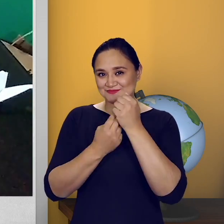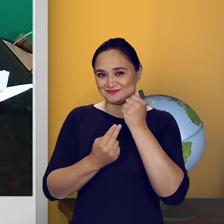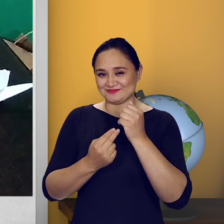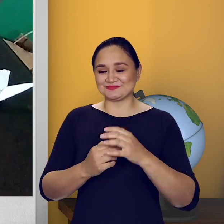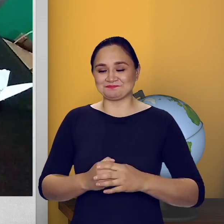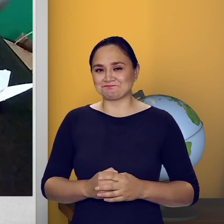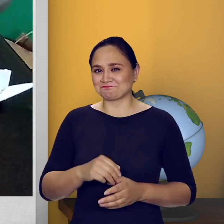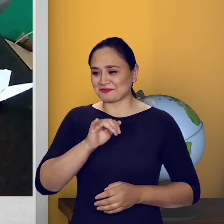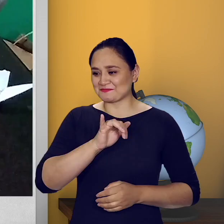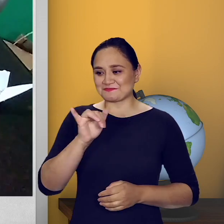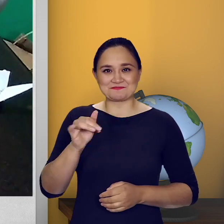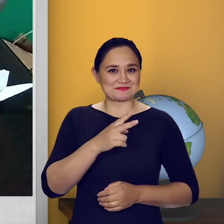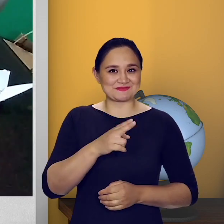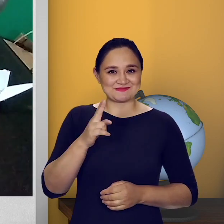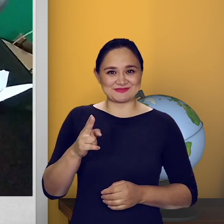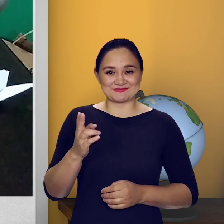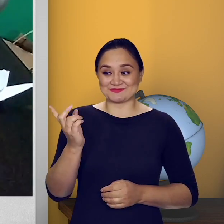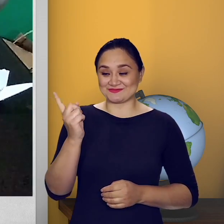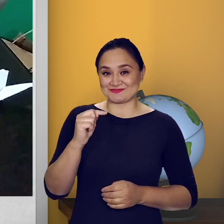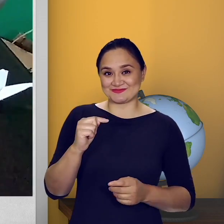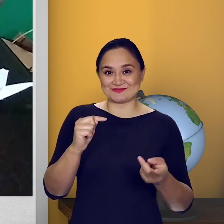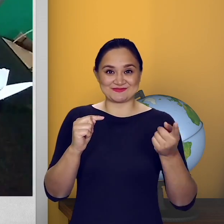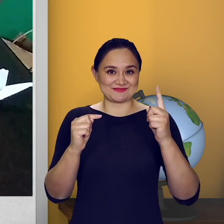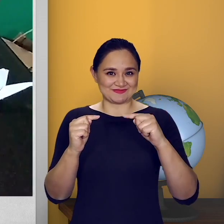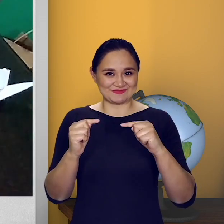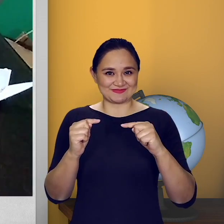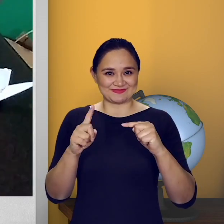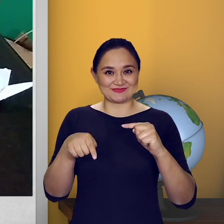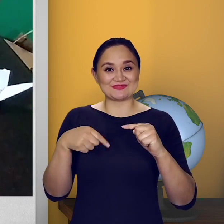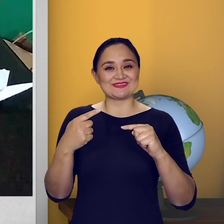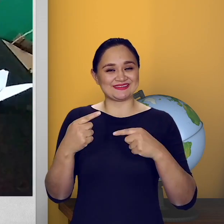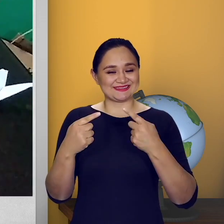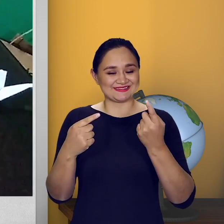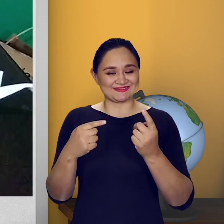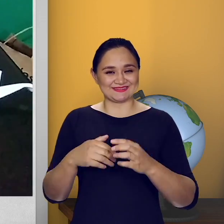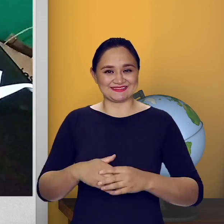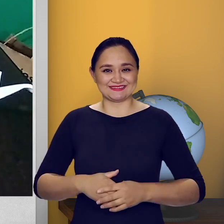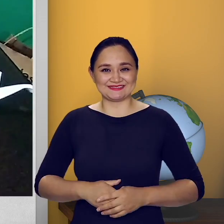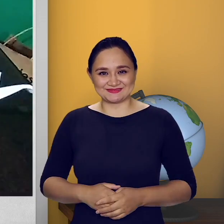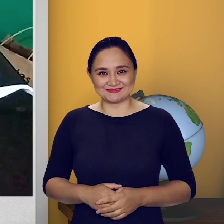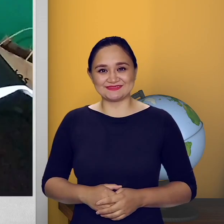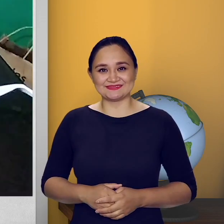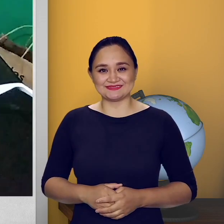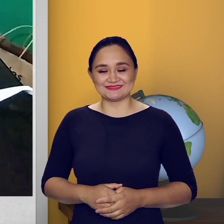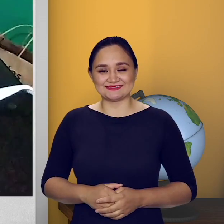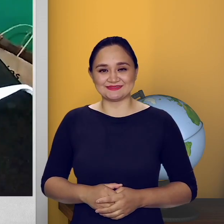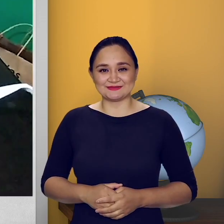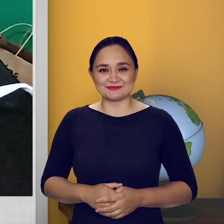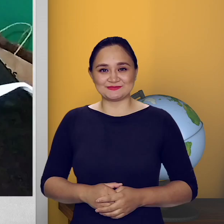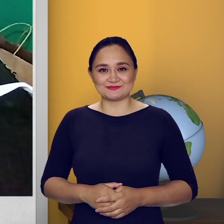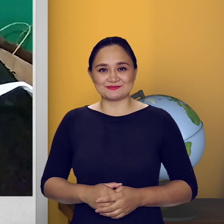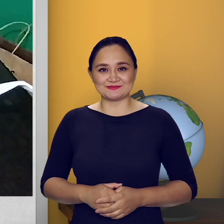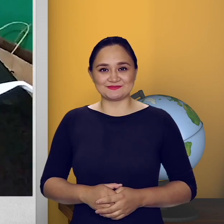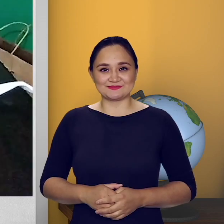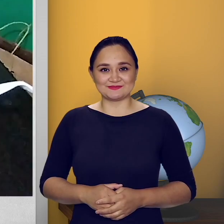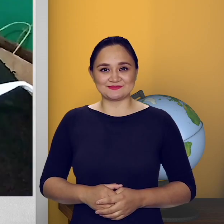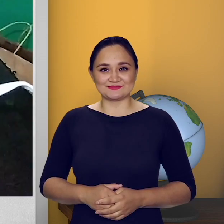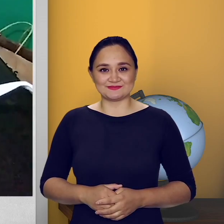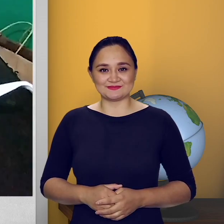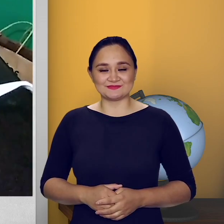lados. Lo mismo con la otra patita, hacia adentro y hacia